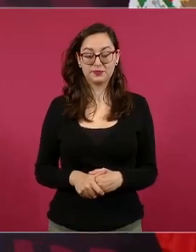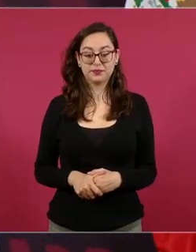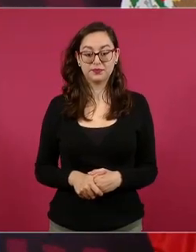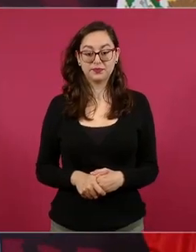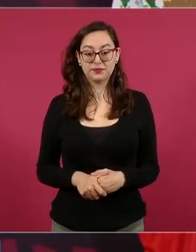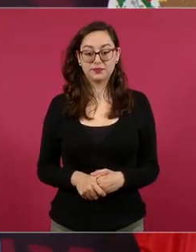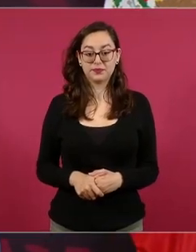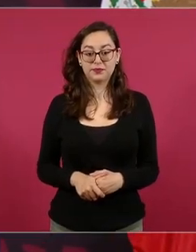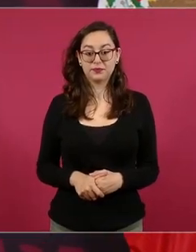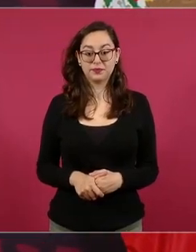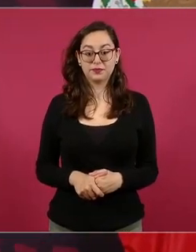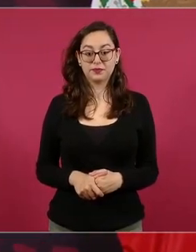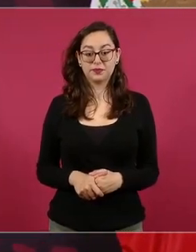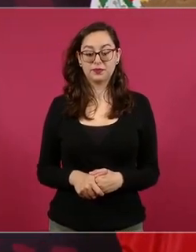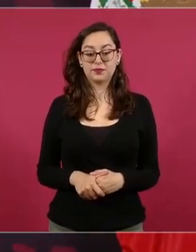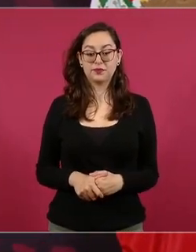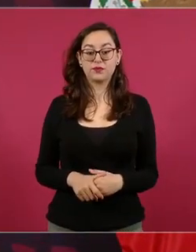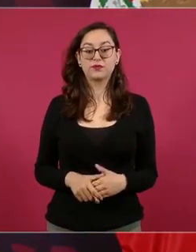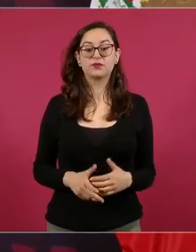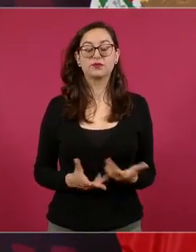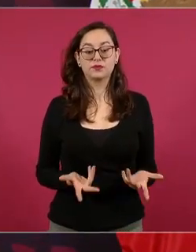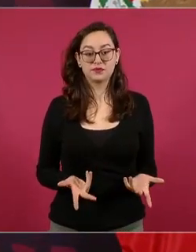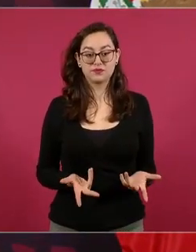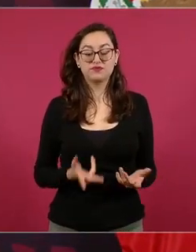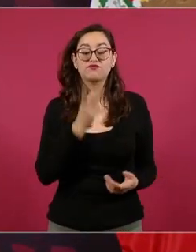vender el crudo